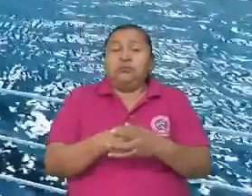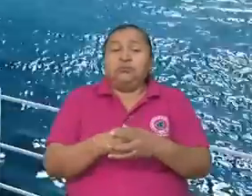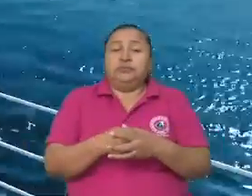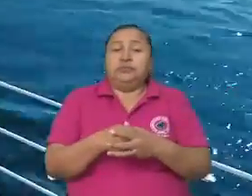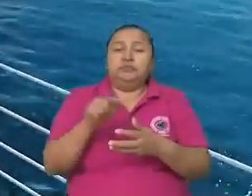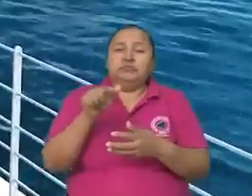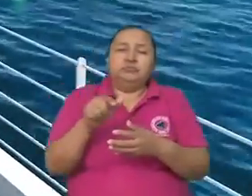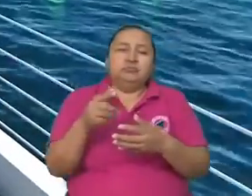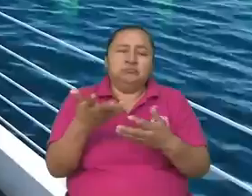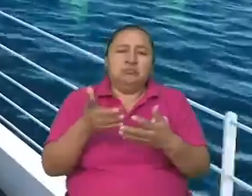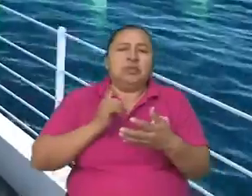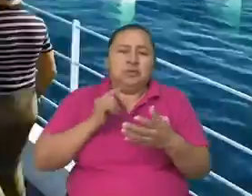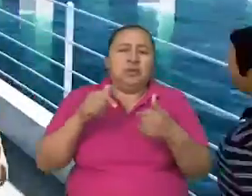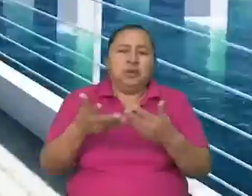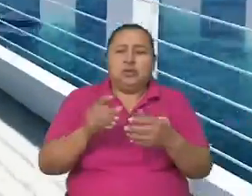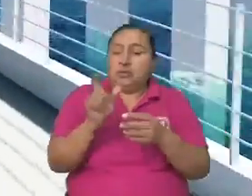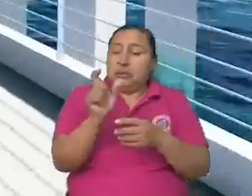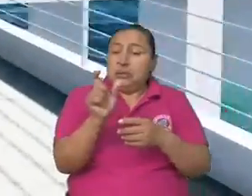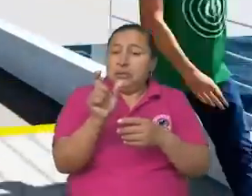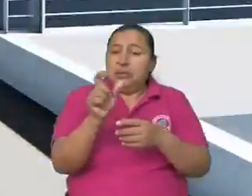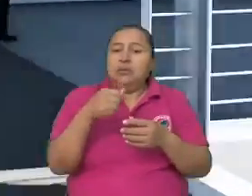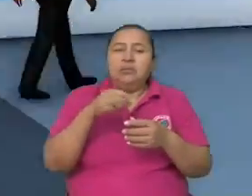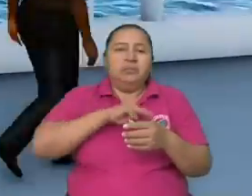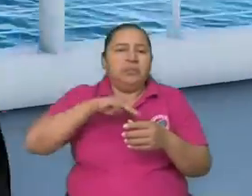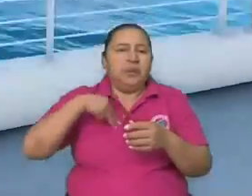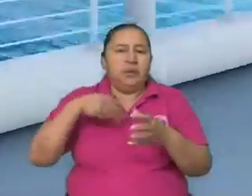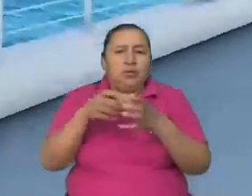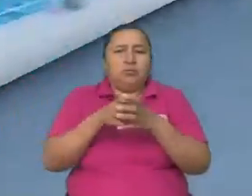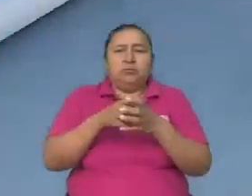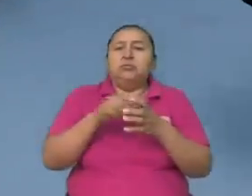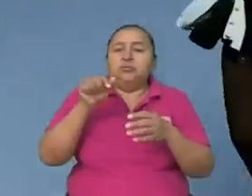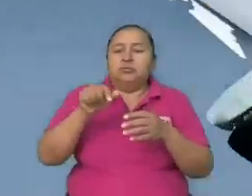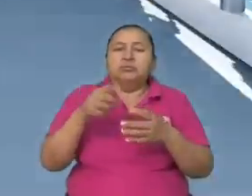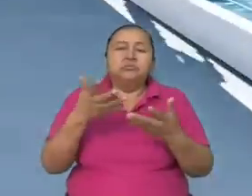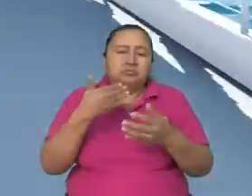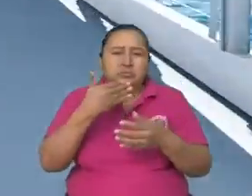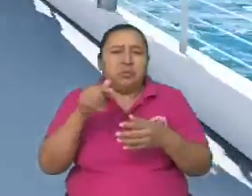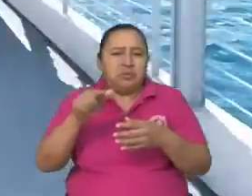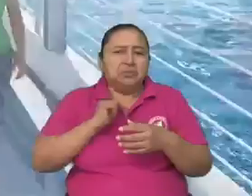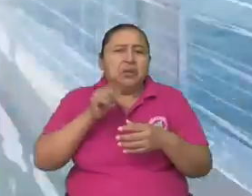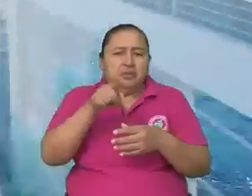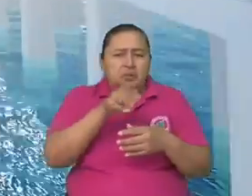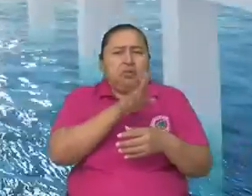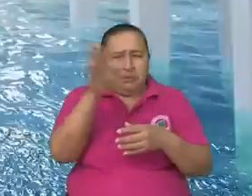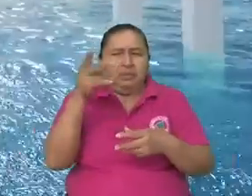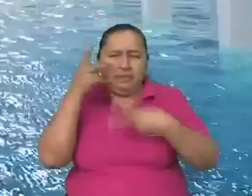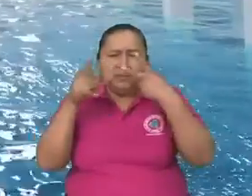Te dan también hasta una tarjetita para socio, ¿verdad? Yo creo que sería bueno que hagas una visita